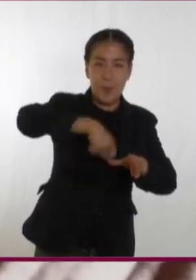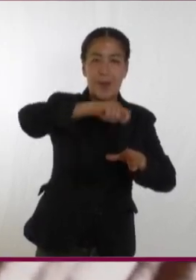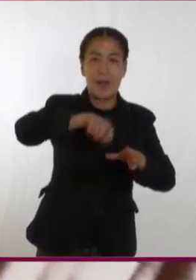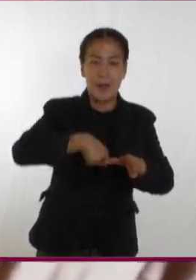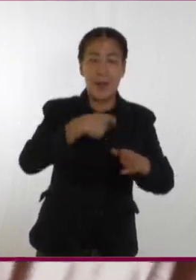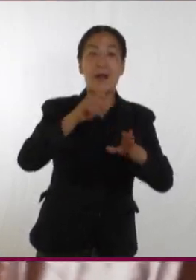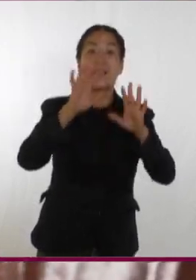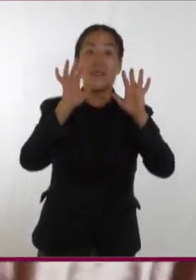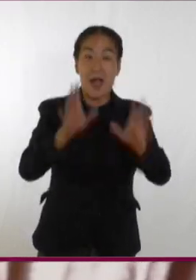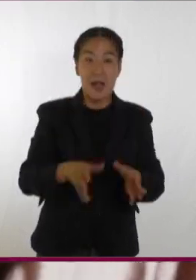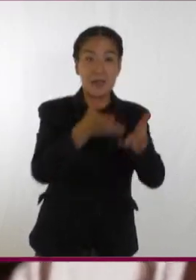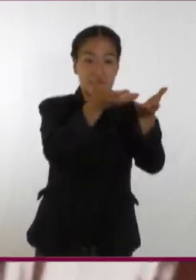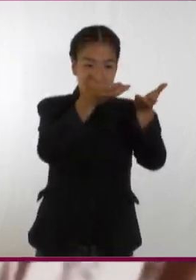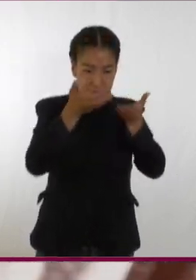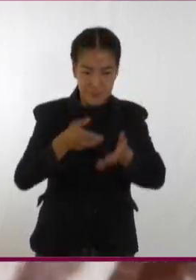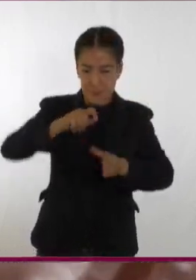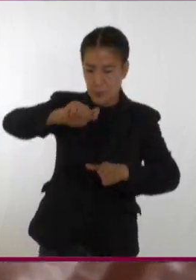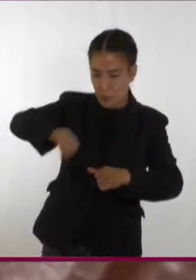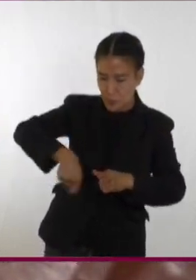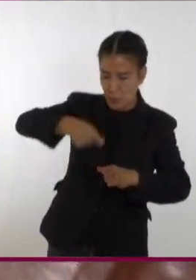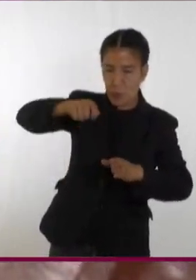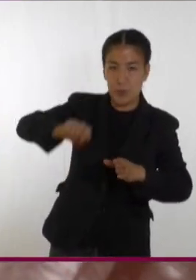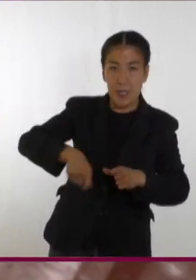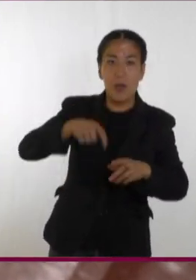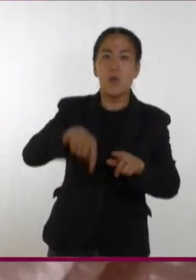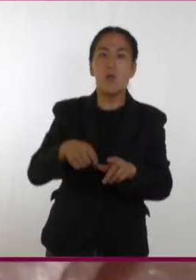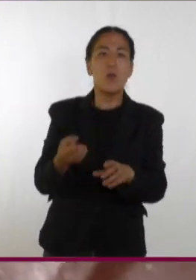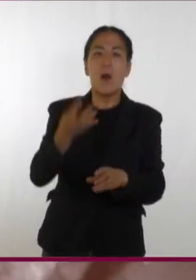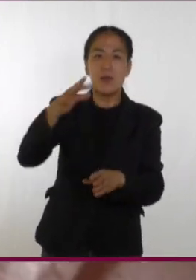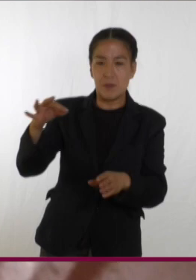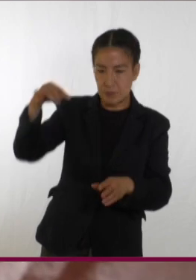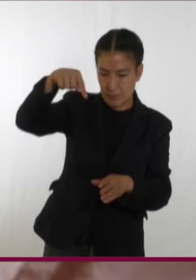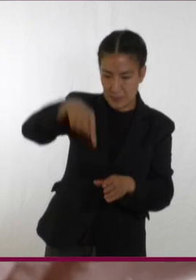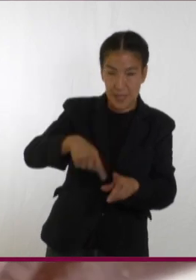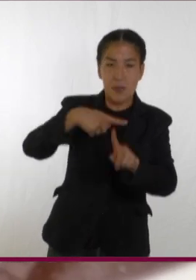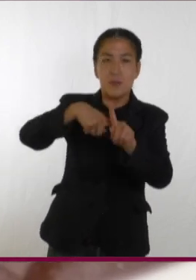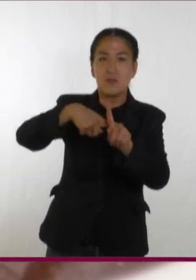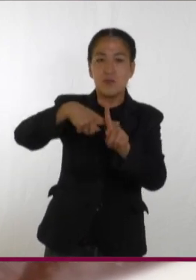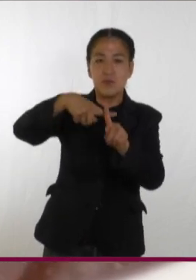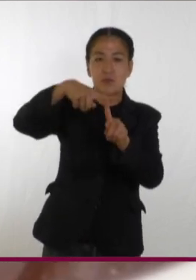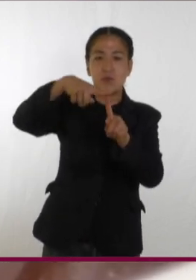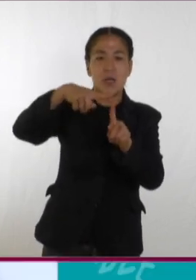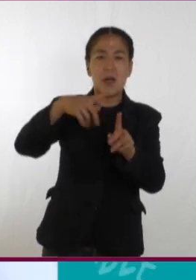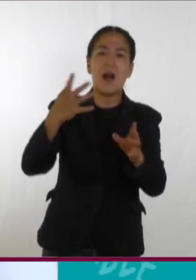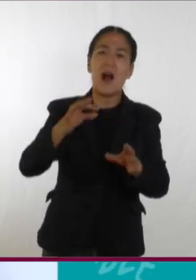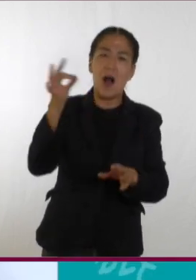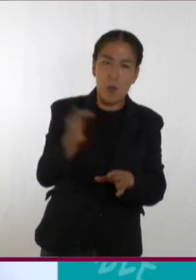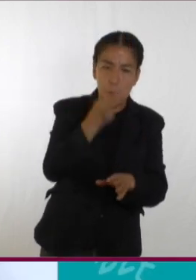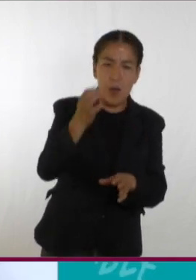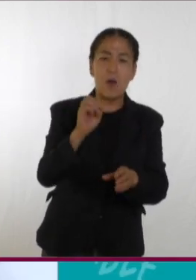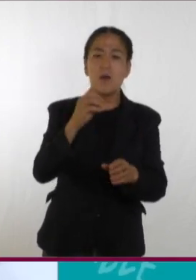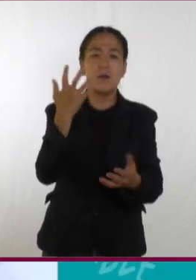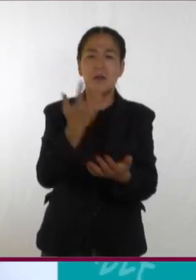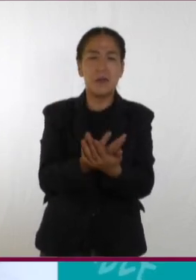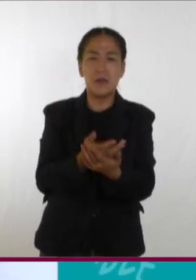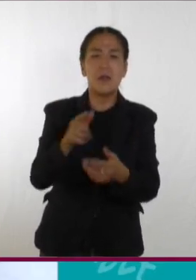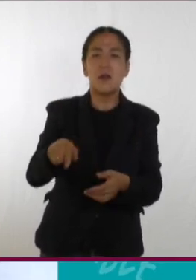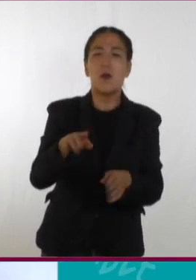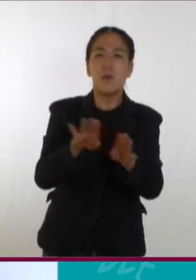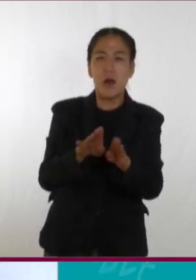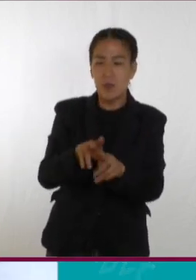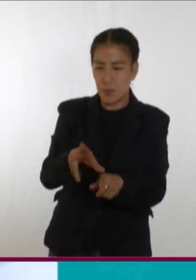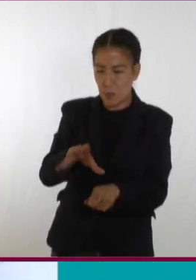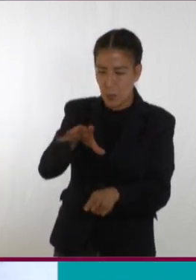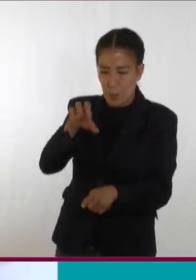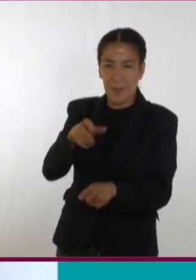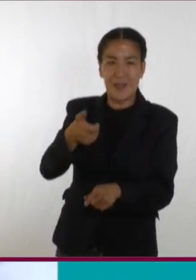de silicón. Cada vez que sacamos del microondas, removemos, tomamos temperatura con un termómetro, es importante tenerlo, ya sea de